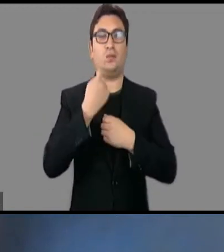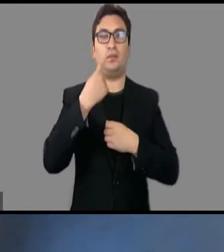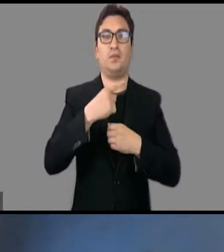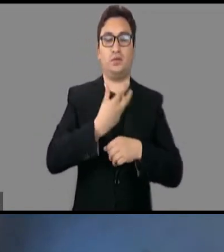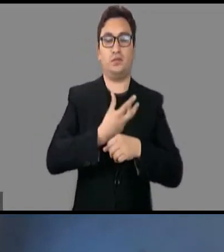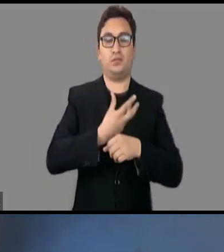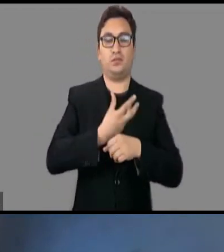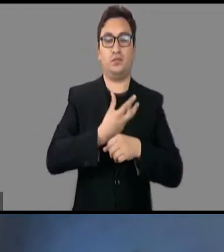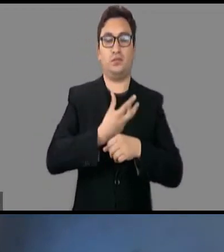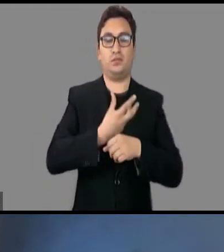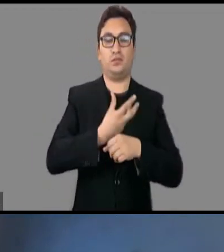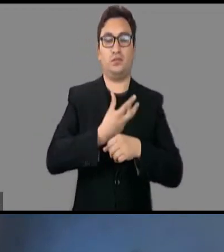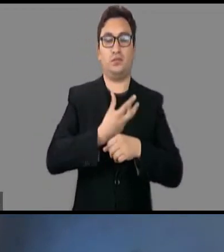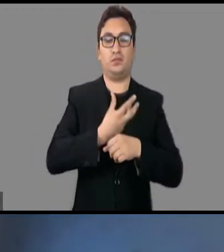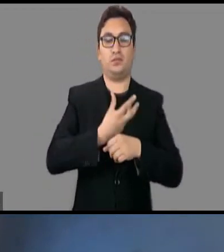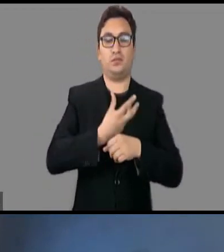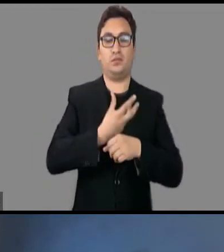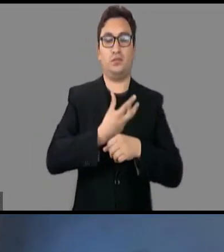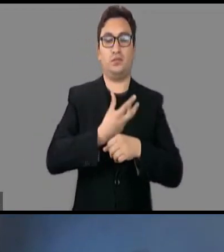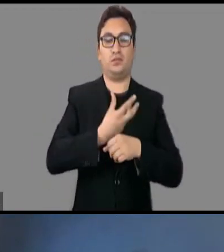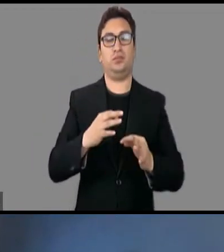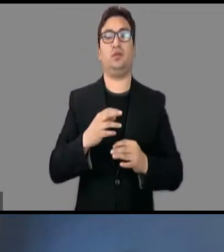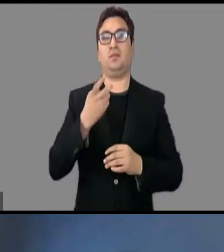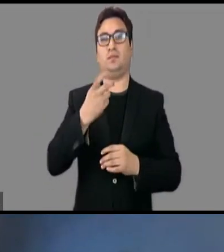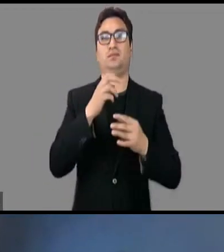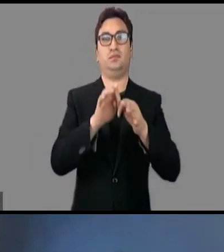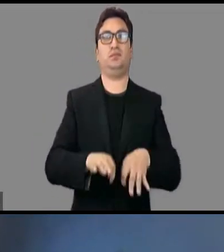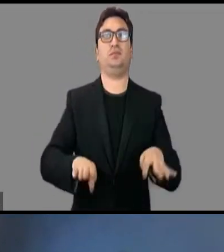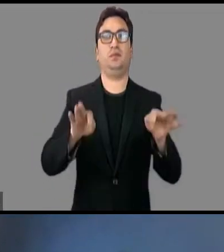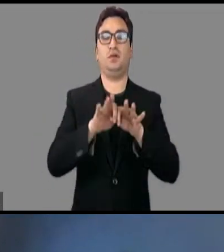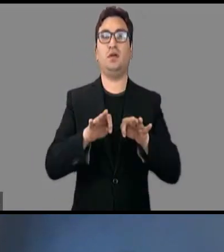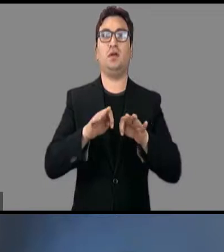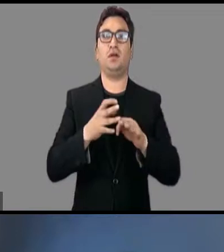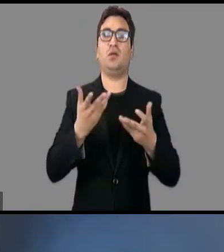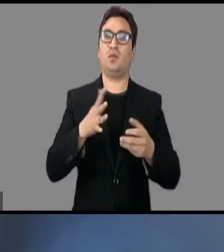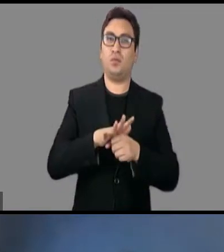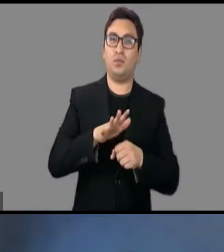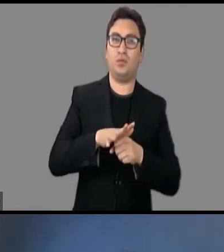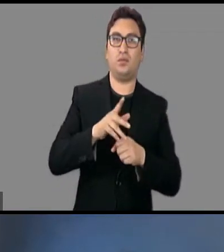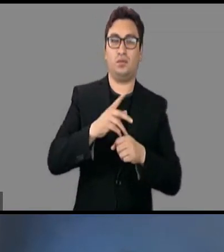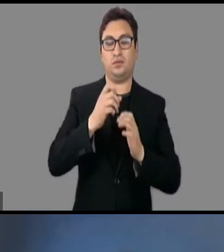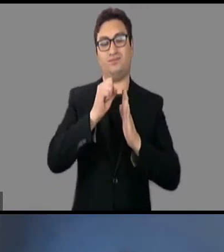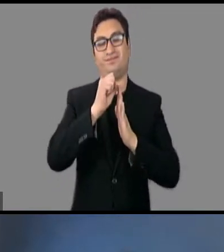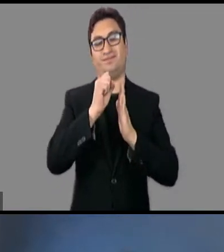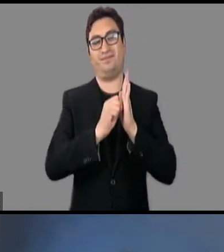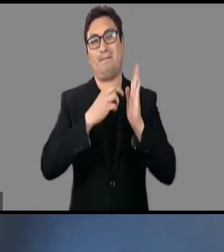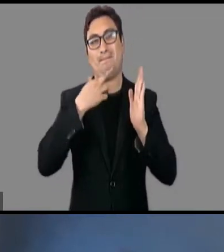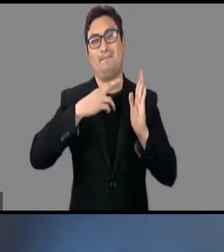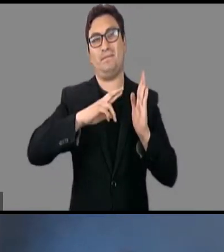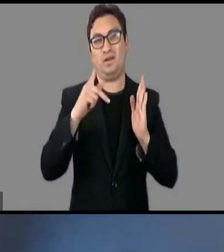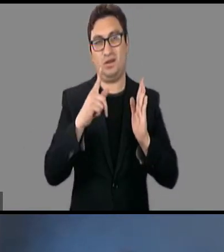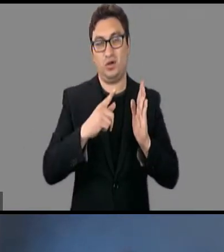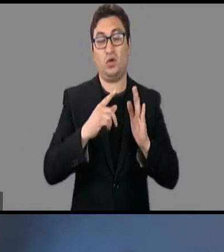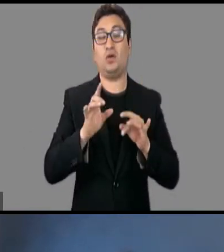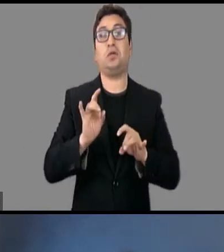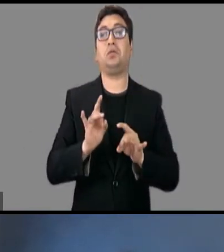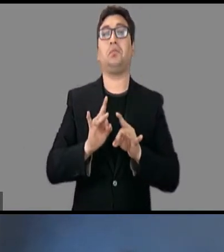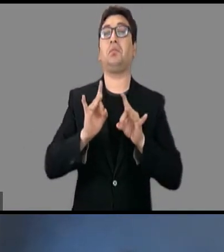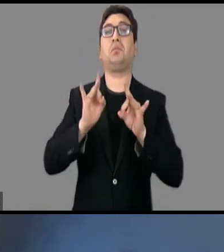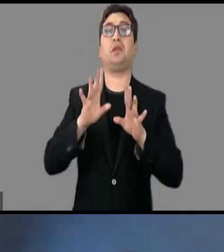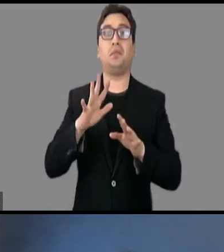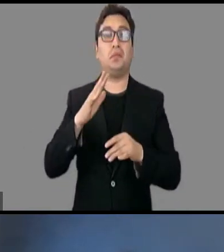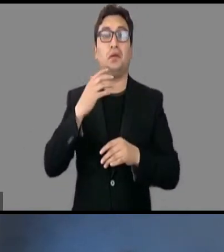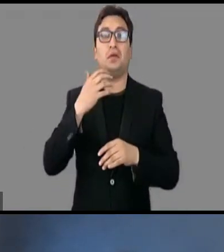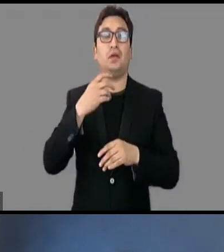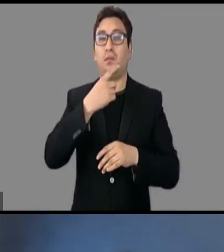importancia de que se implemente como sistema y no sea un simple criterio, porque un asunto similar puede ser que